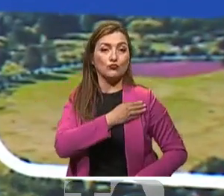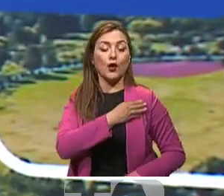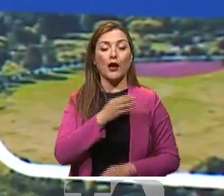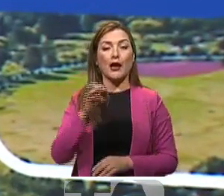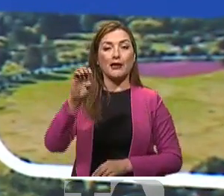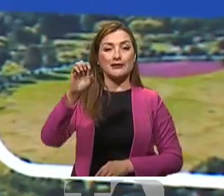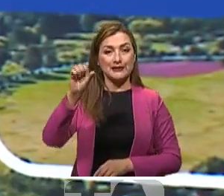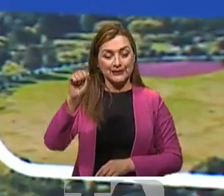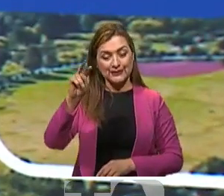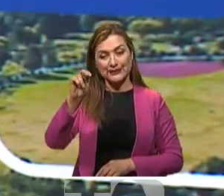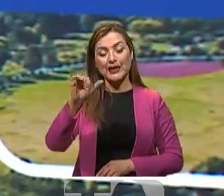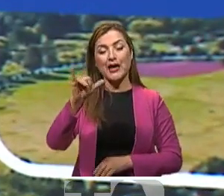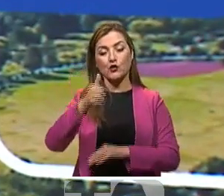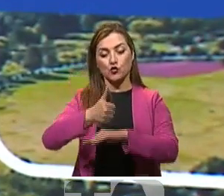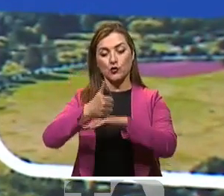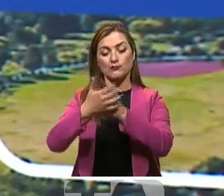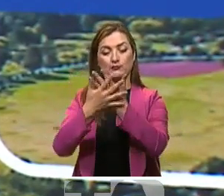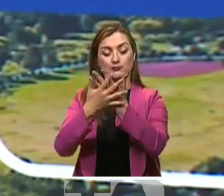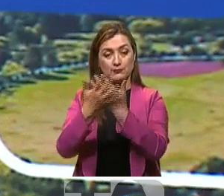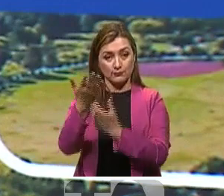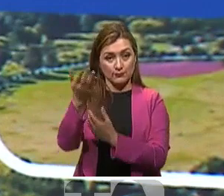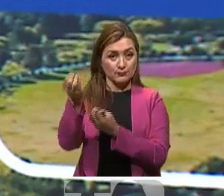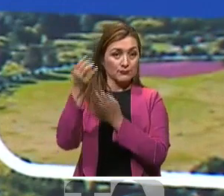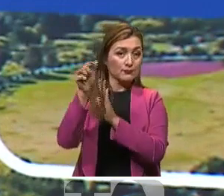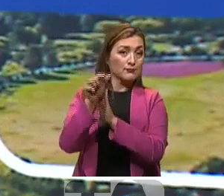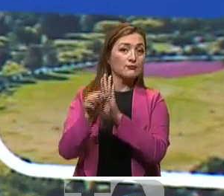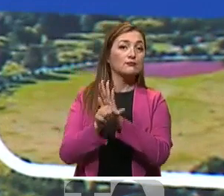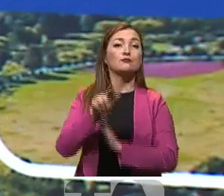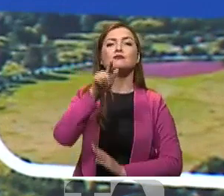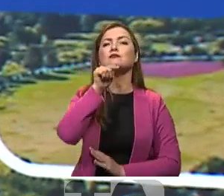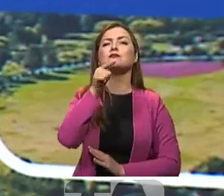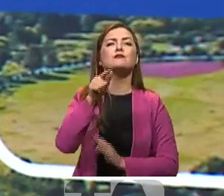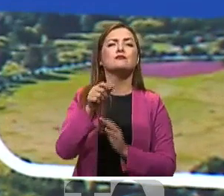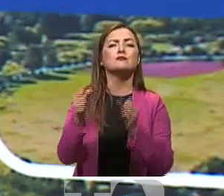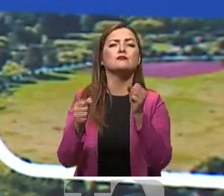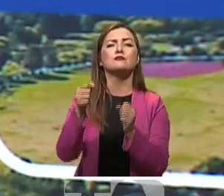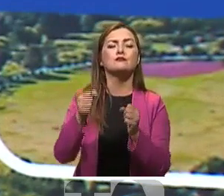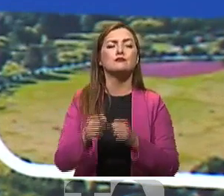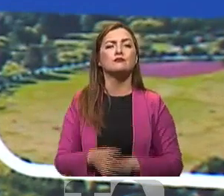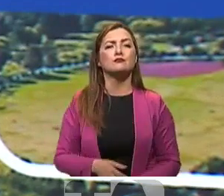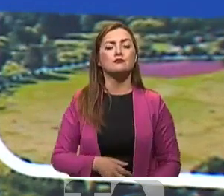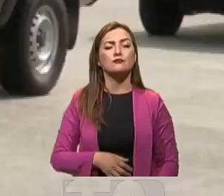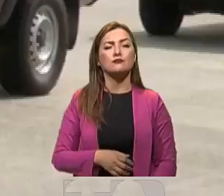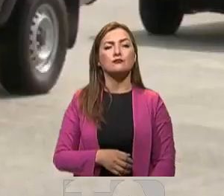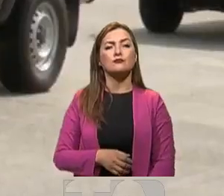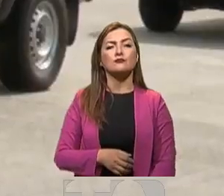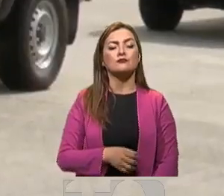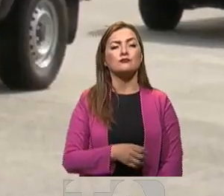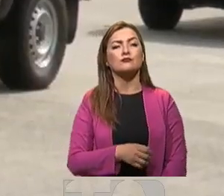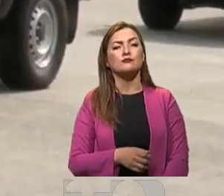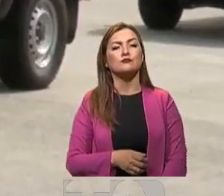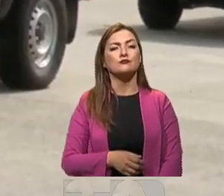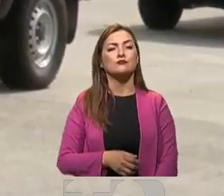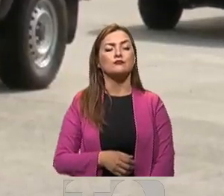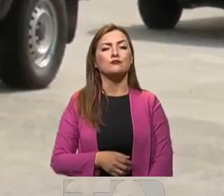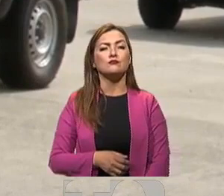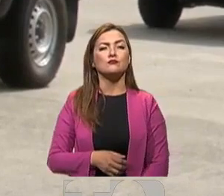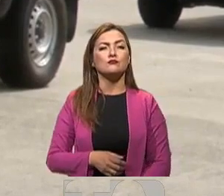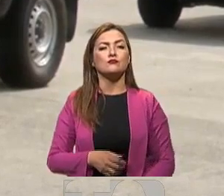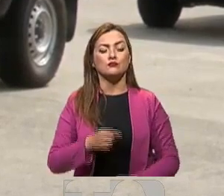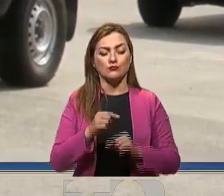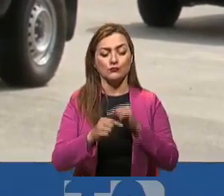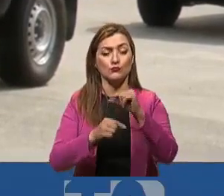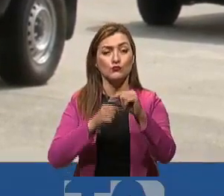SNAI. En el siguiente reportaje, Belén Merizalde nos cuenta para quiénes serán destinados estos vehículos. De a